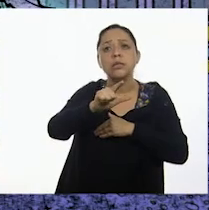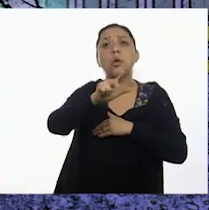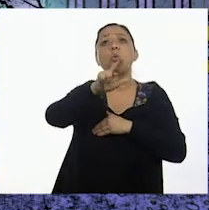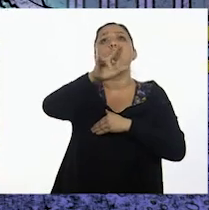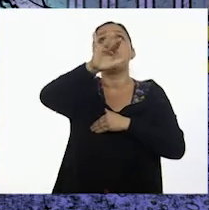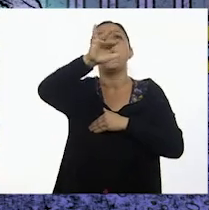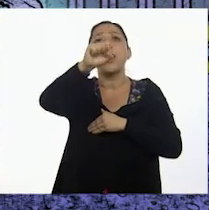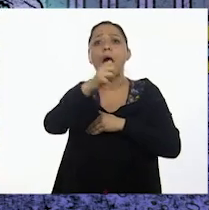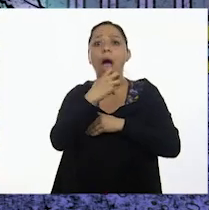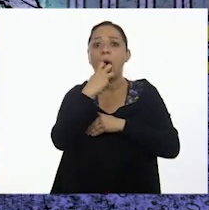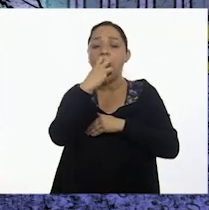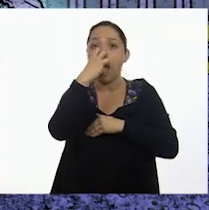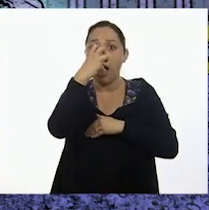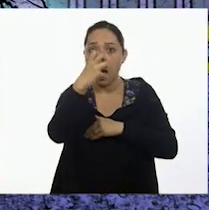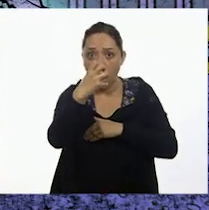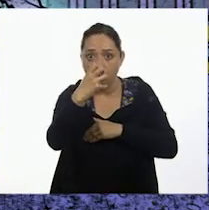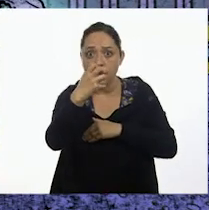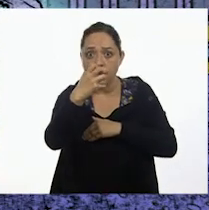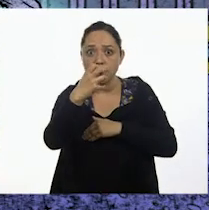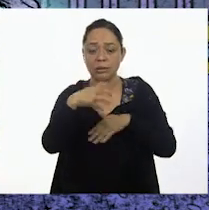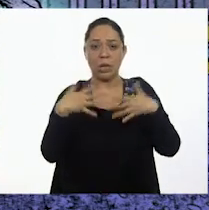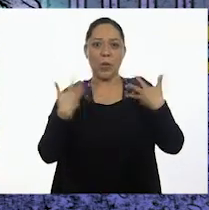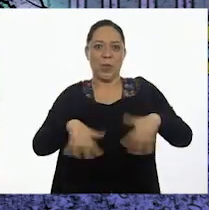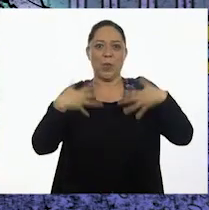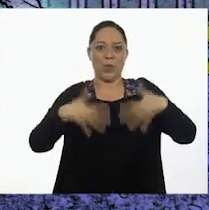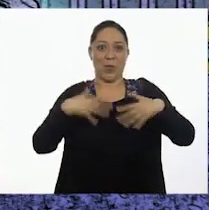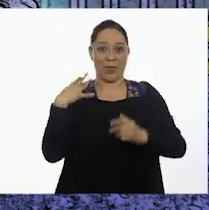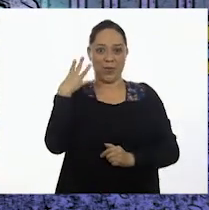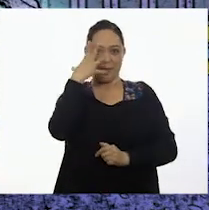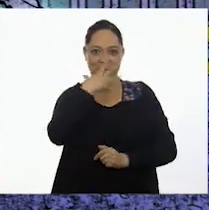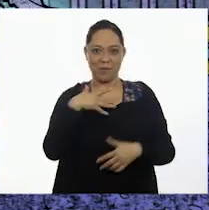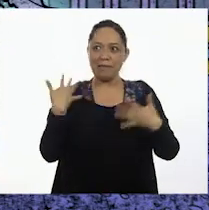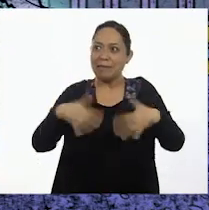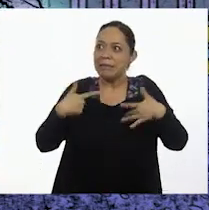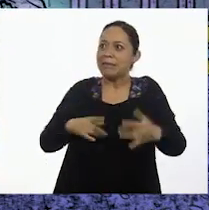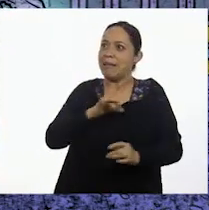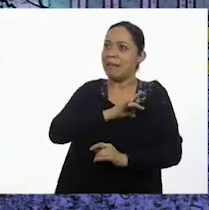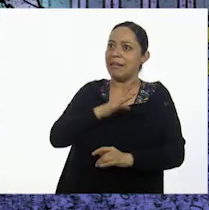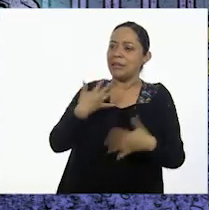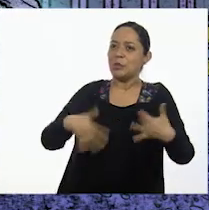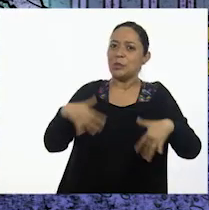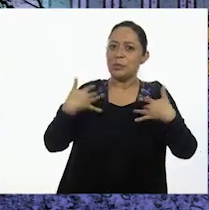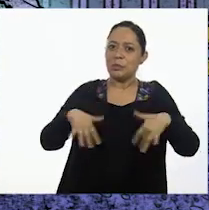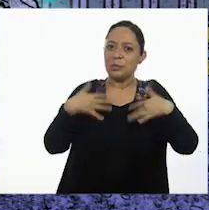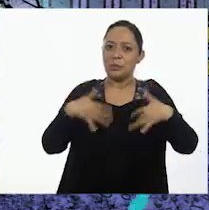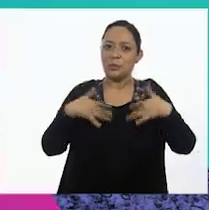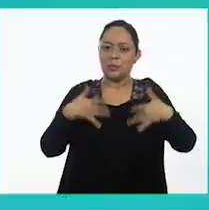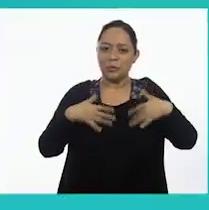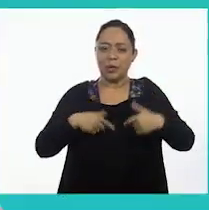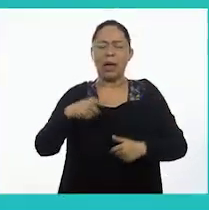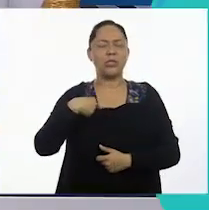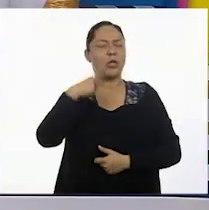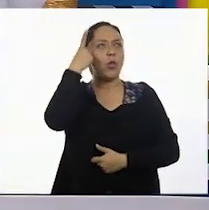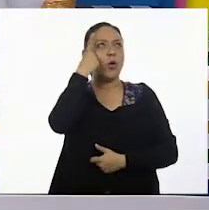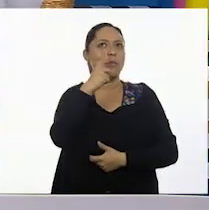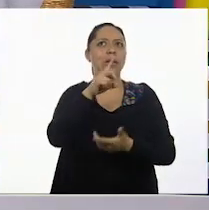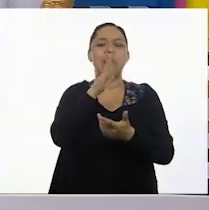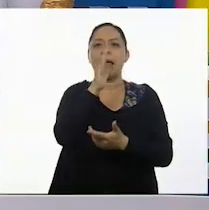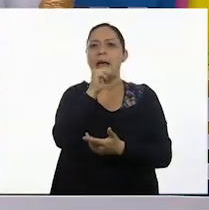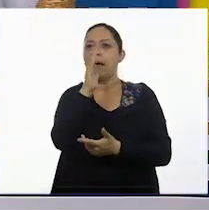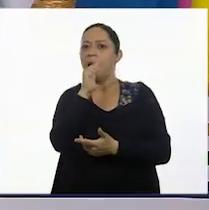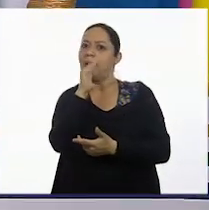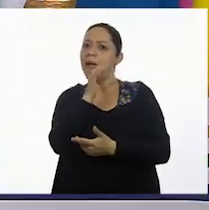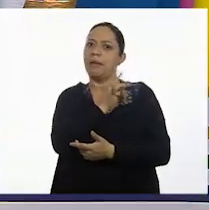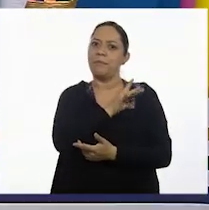Luis. ¡Ay, qué bonito! ¡Ay, nanita! ¡Ay, ahora sí no voy a poder dormir!